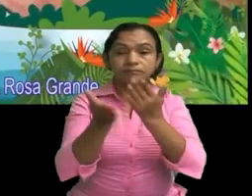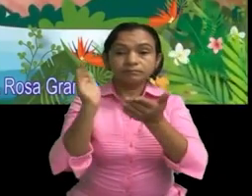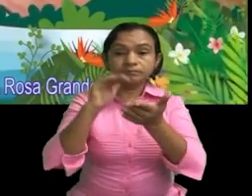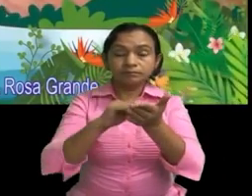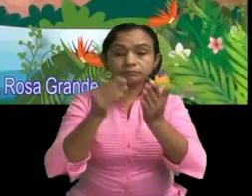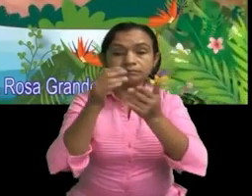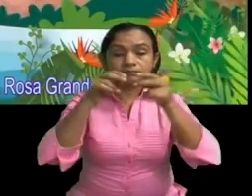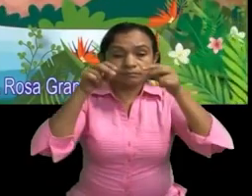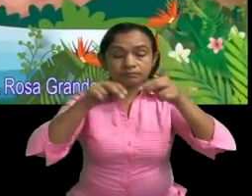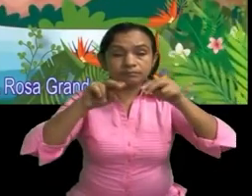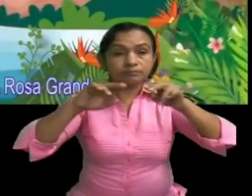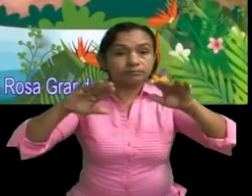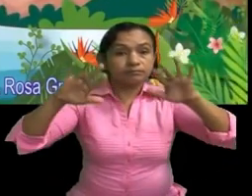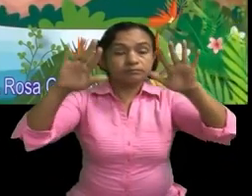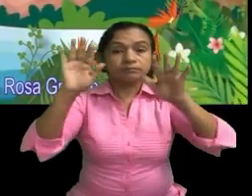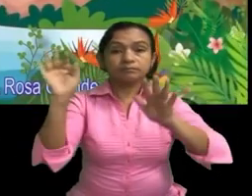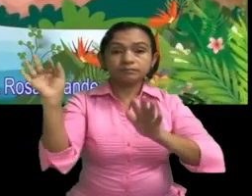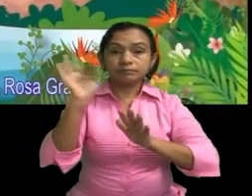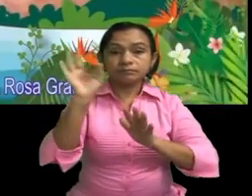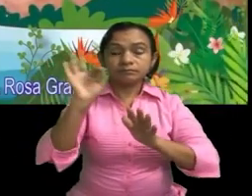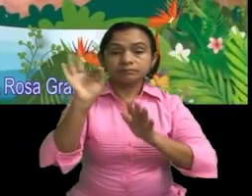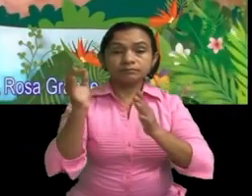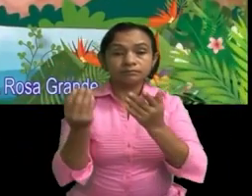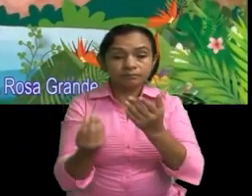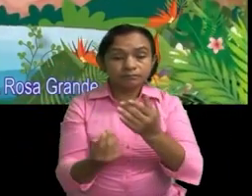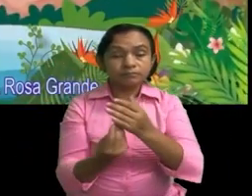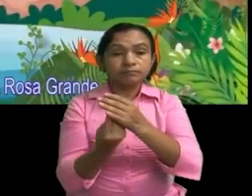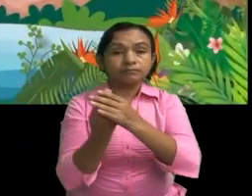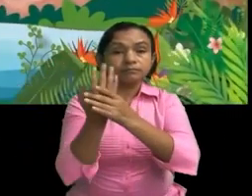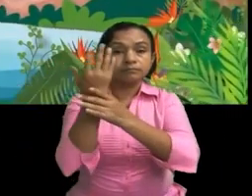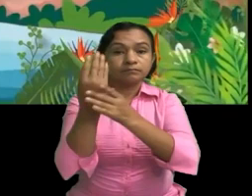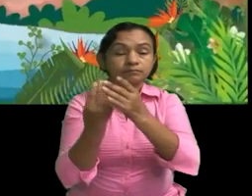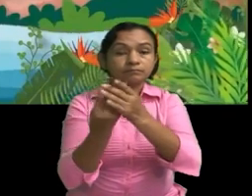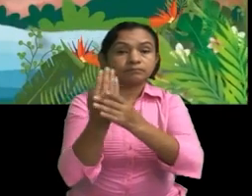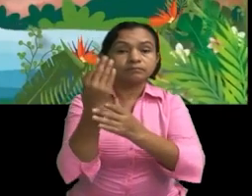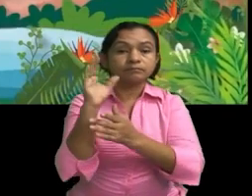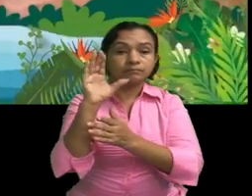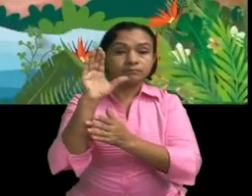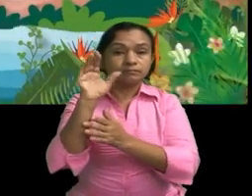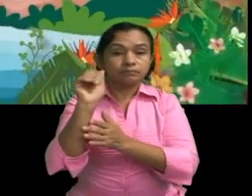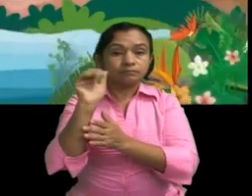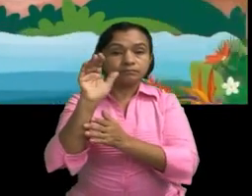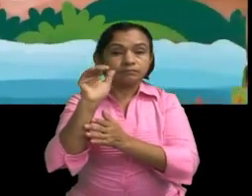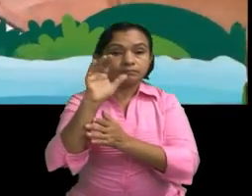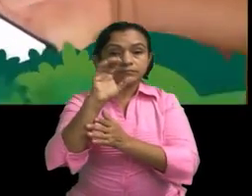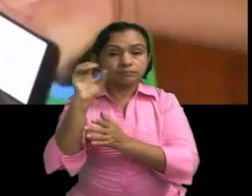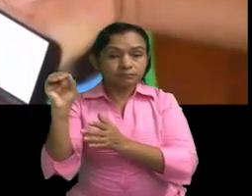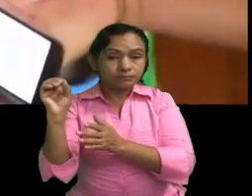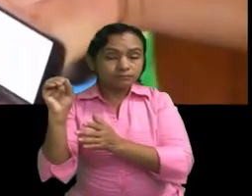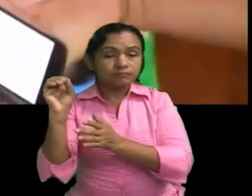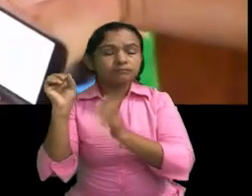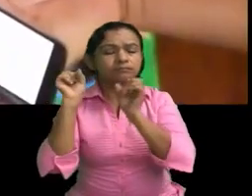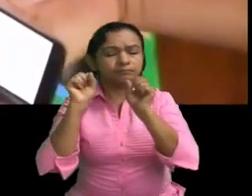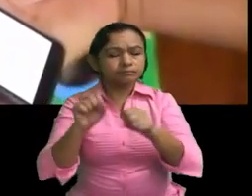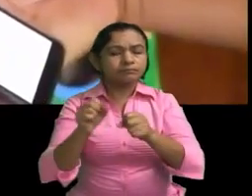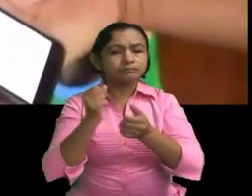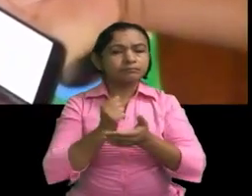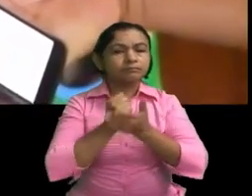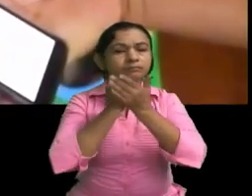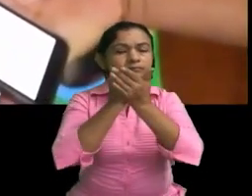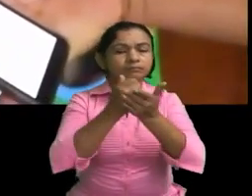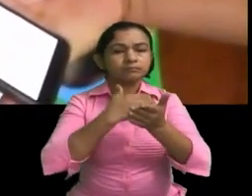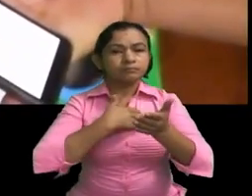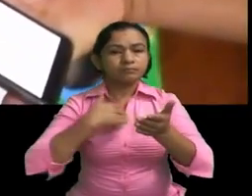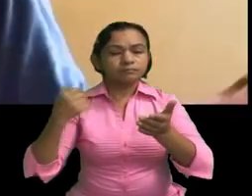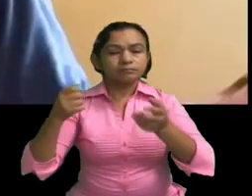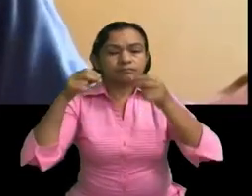medio ambiente. Entonces, de esta forma, plantando plantaciones de cacao bajo el sistema agroforestal, vamos a estar contribuyendo al mejoramiento